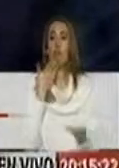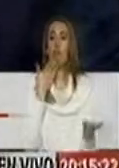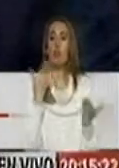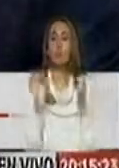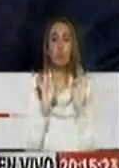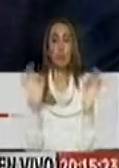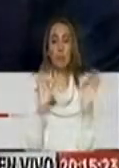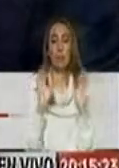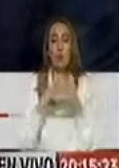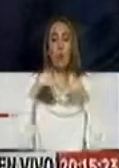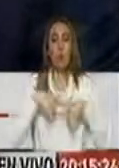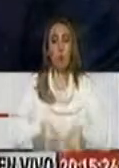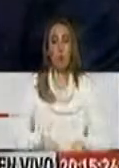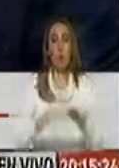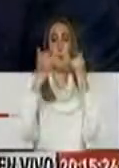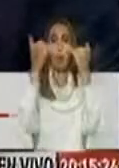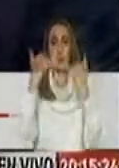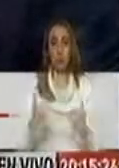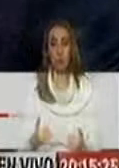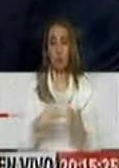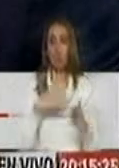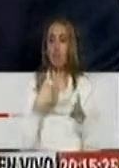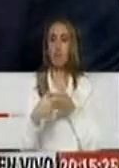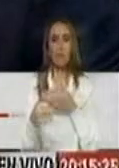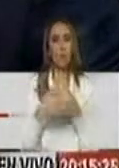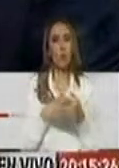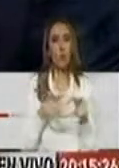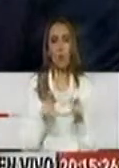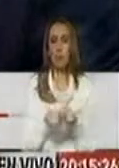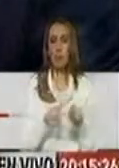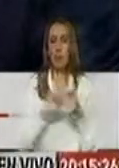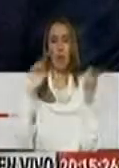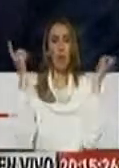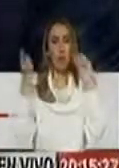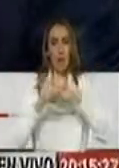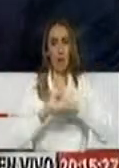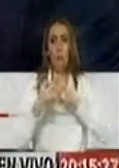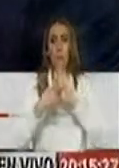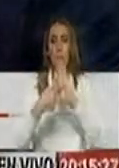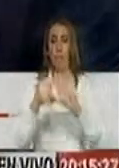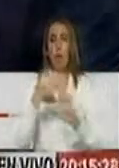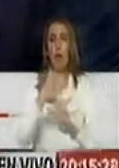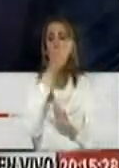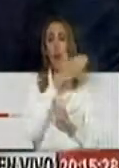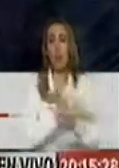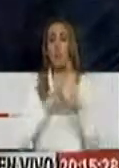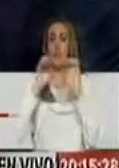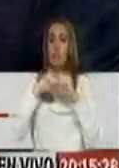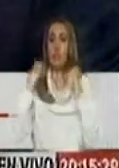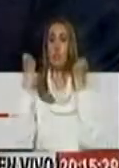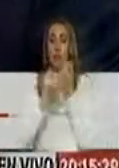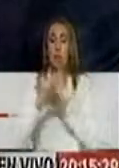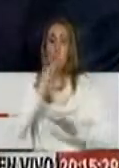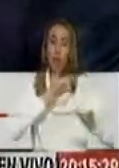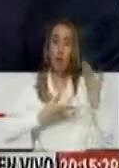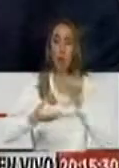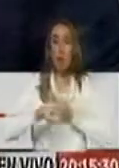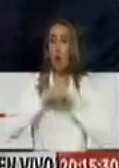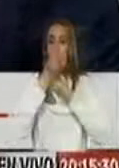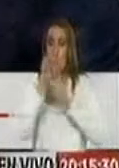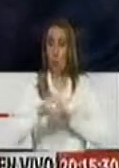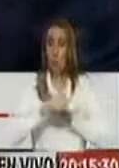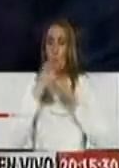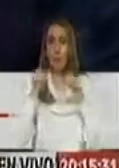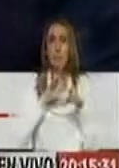mantienen vigentes a la fecha. Y como les digo, cualquier modificación que se haga será previamente socializada y será en beneficio de los asegurados,